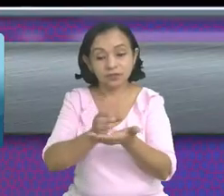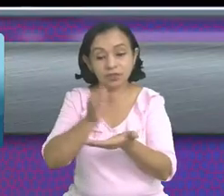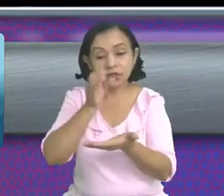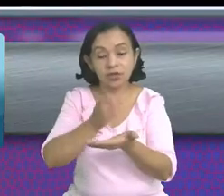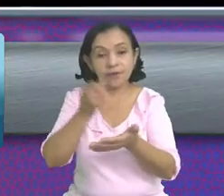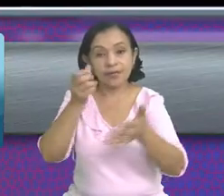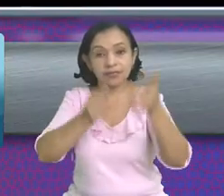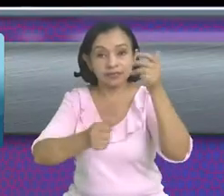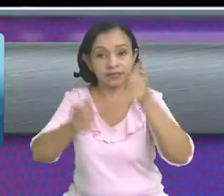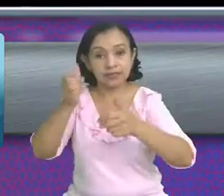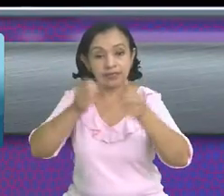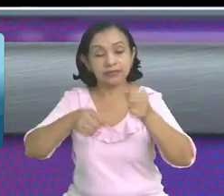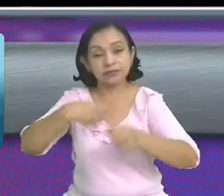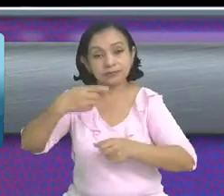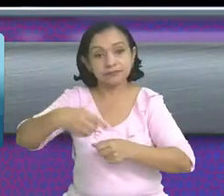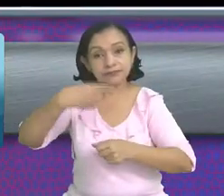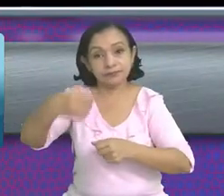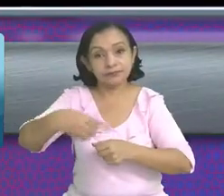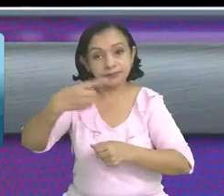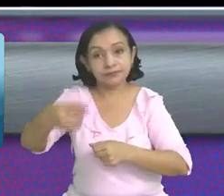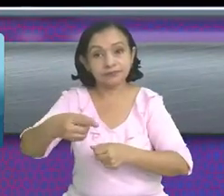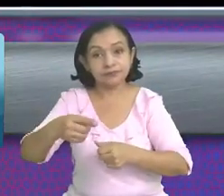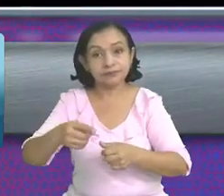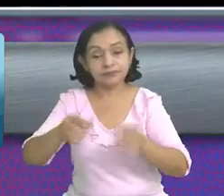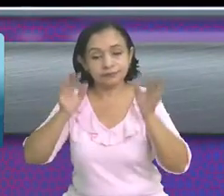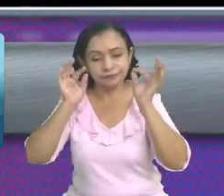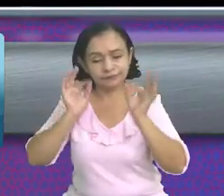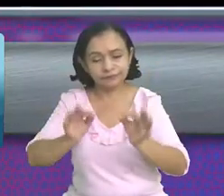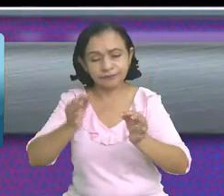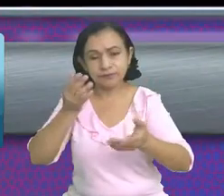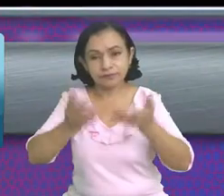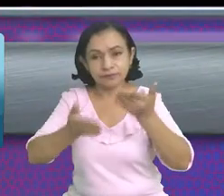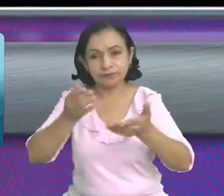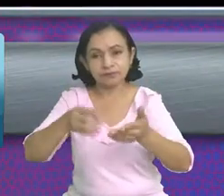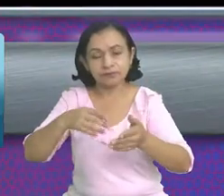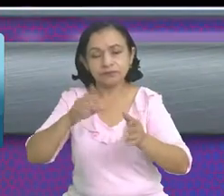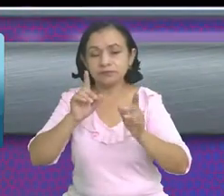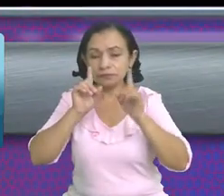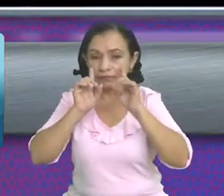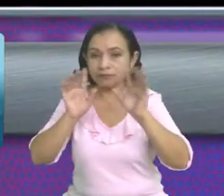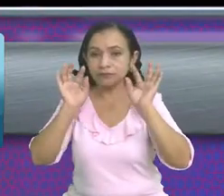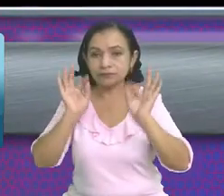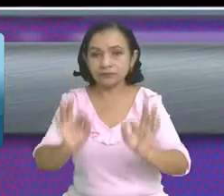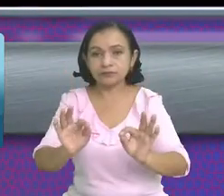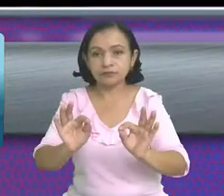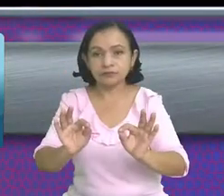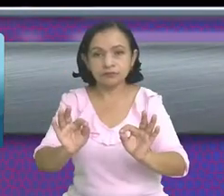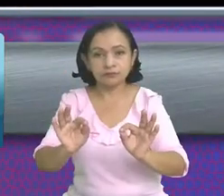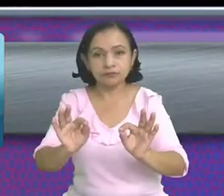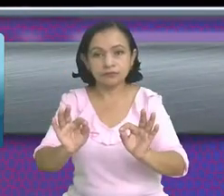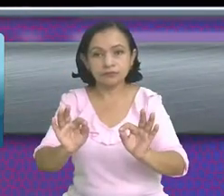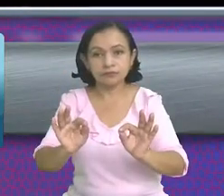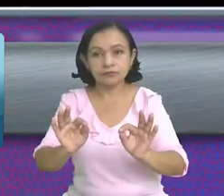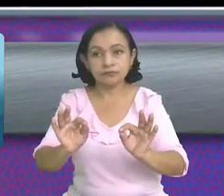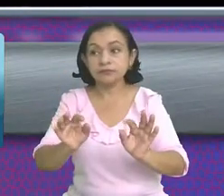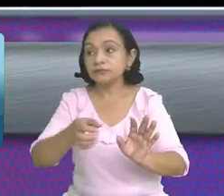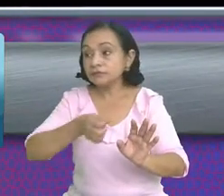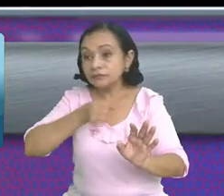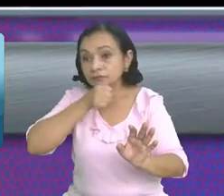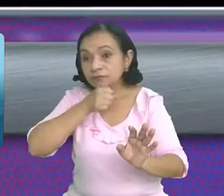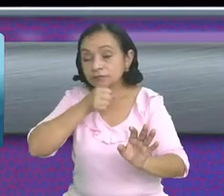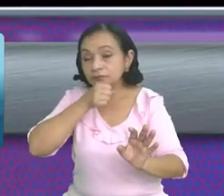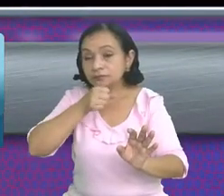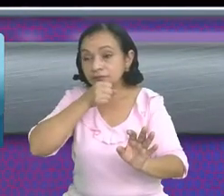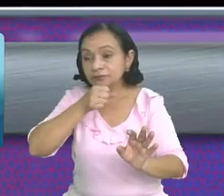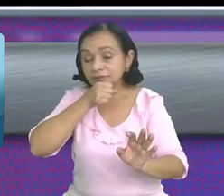leche diario, ¿verdad?, bien hervidito, bien preparado, algunos de nuestros abuelos incluso le